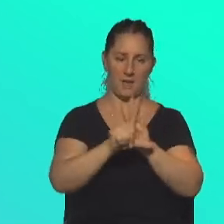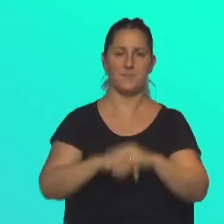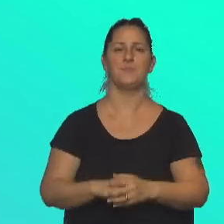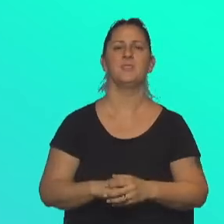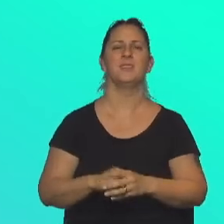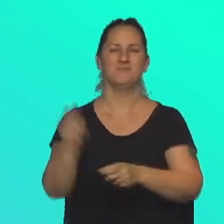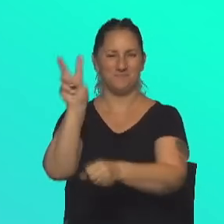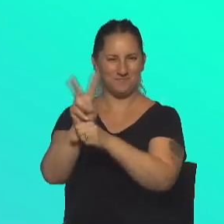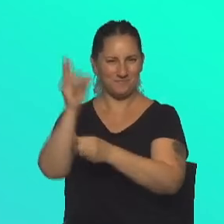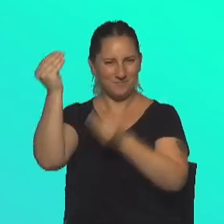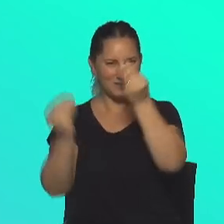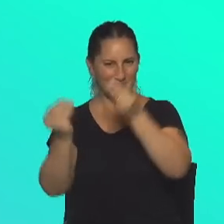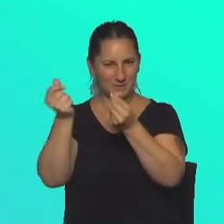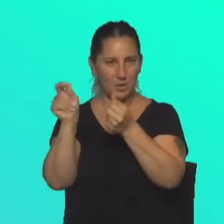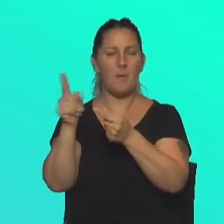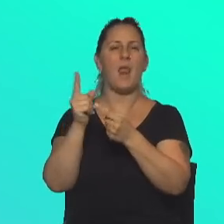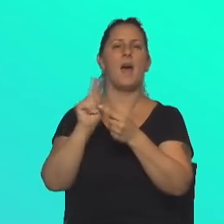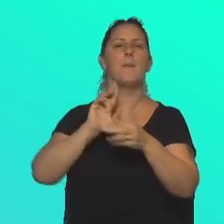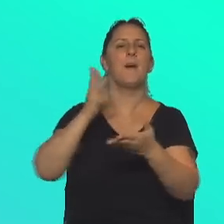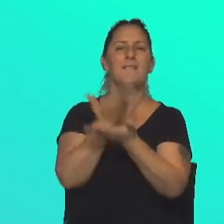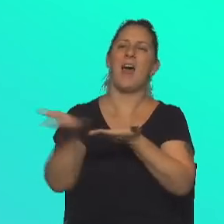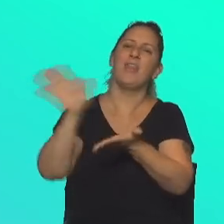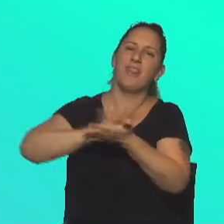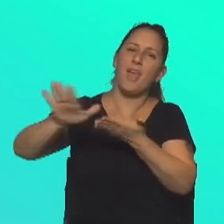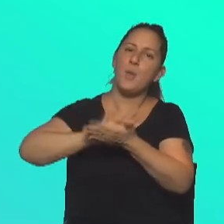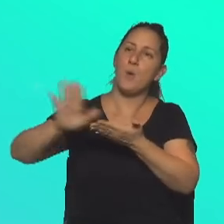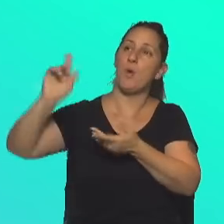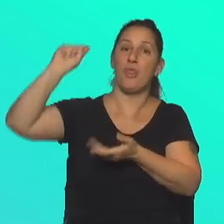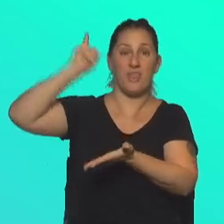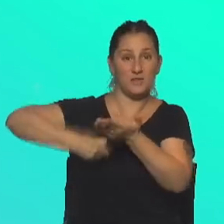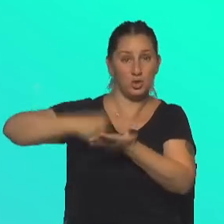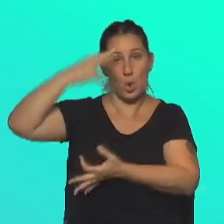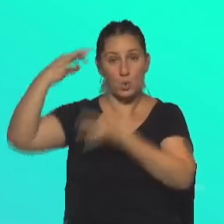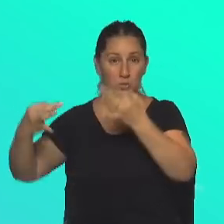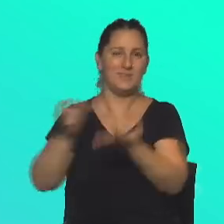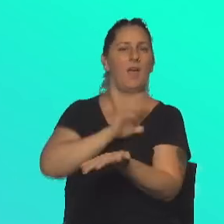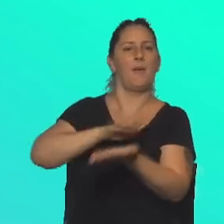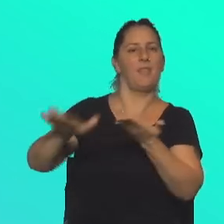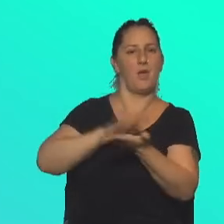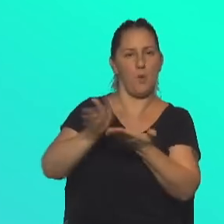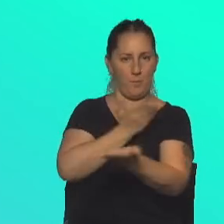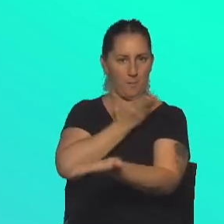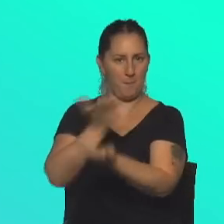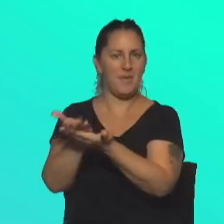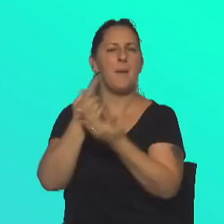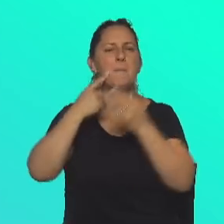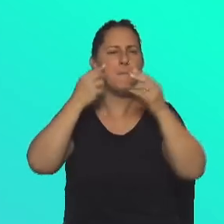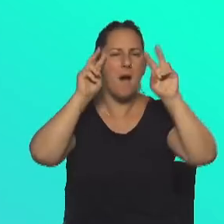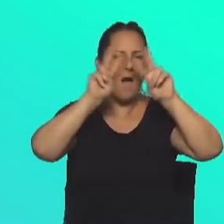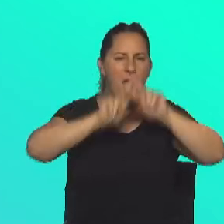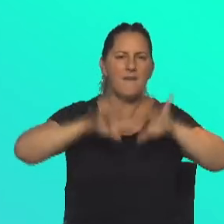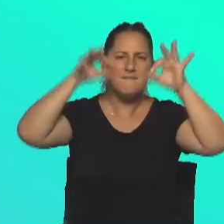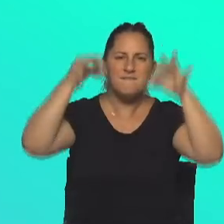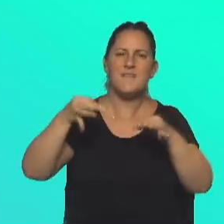del Tesoro para presentar un recurso de revocatoria contra la decisión judicial tomada a fin de que se revise la medida